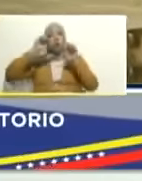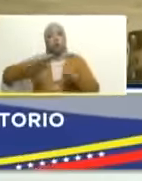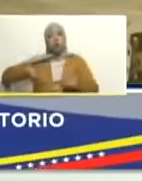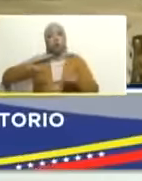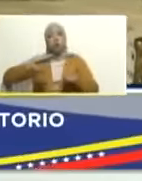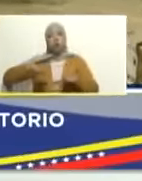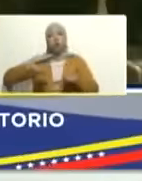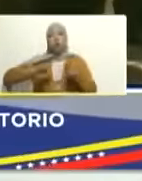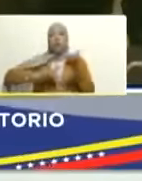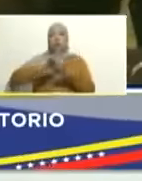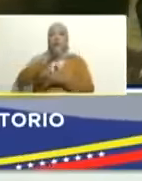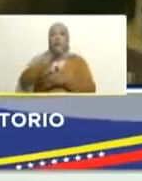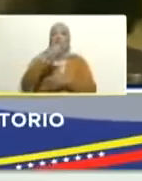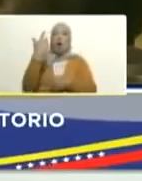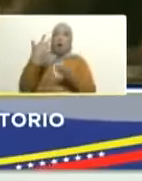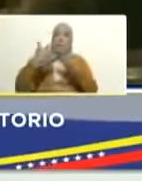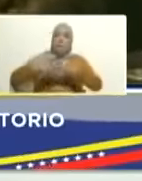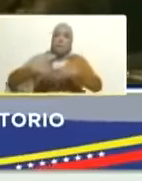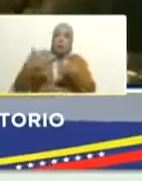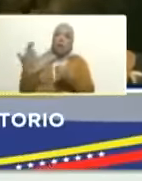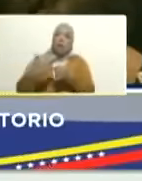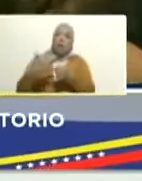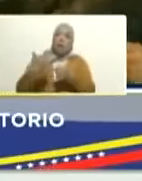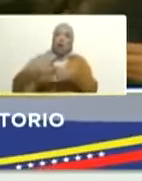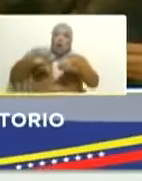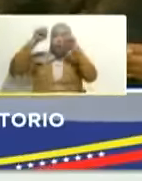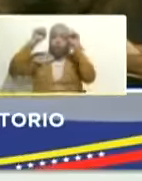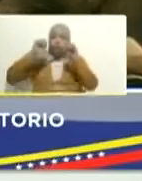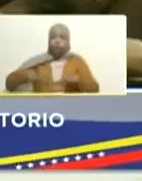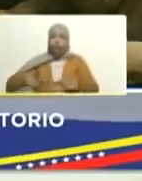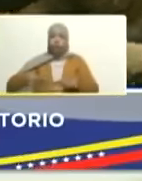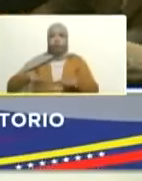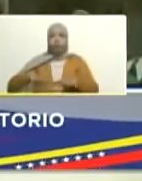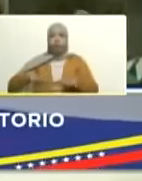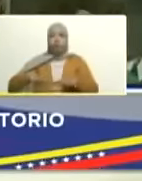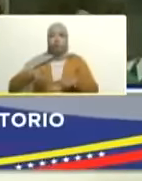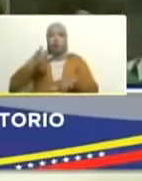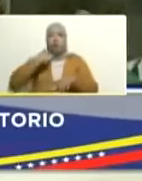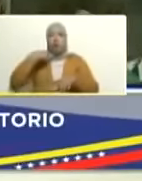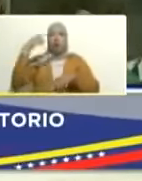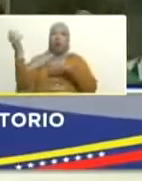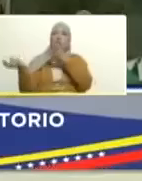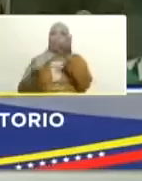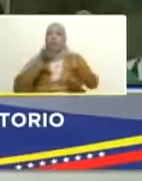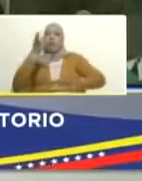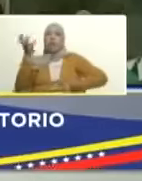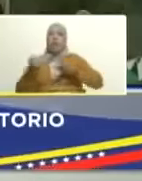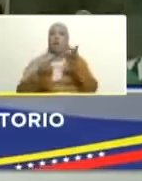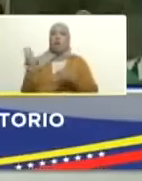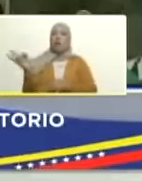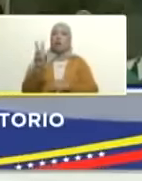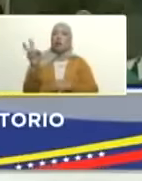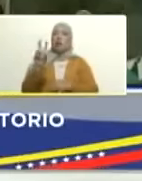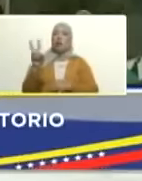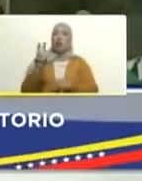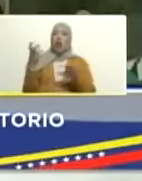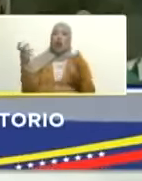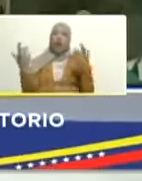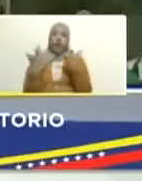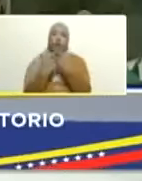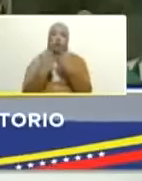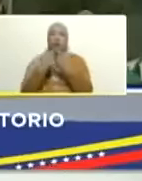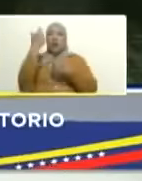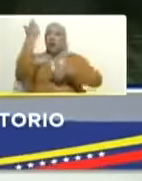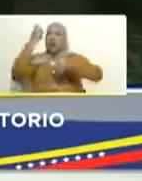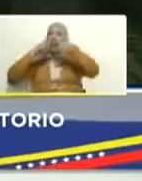o paramos el petróleo, o renuncia o quemamos el país. Y Chávez